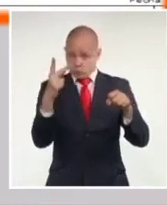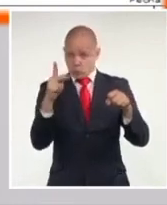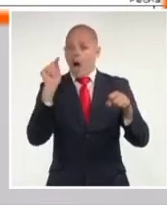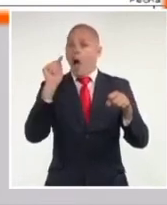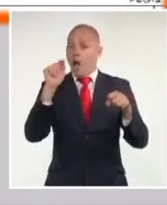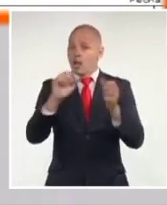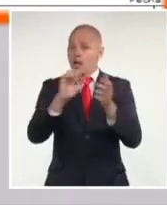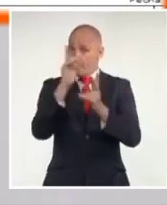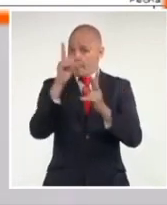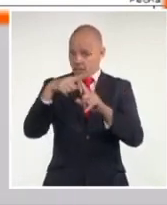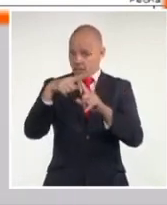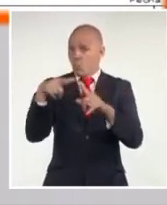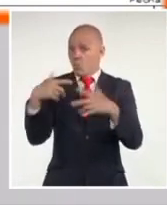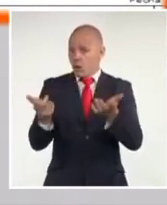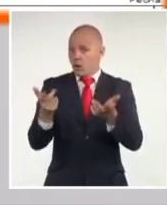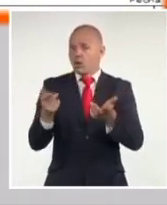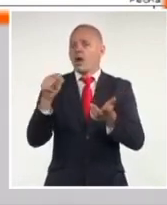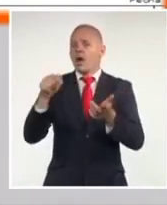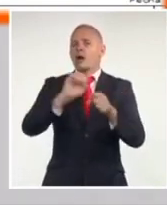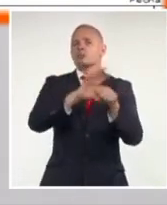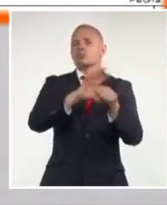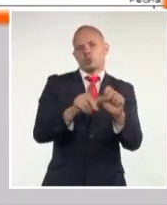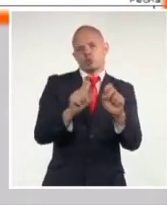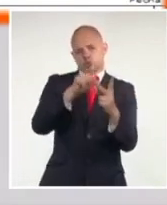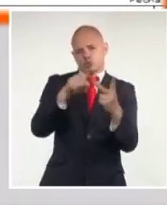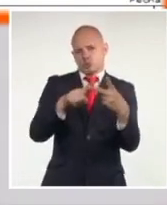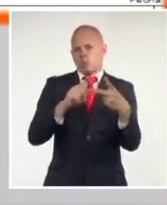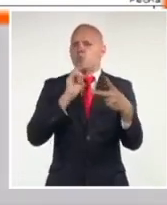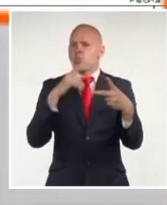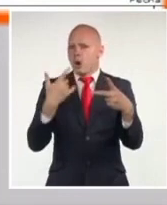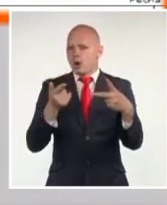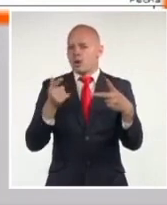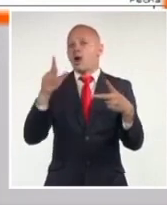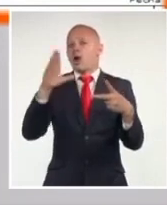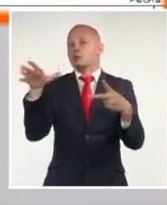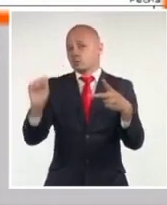incrementa delta. Y hoy por hoy lo que acaba de salir, que es de julio nada más, es